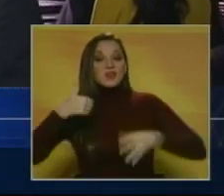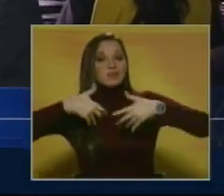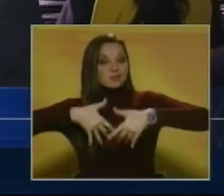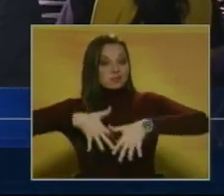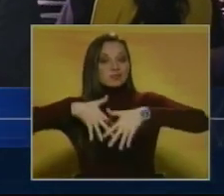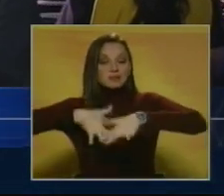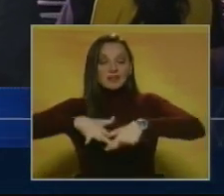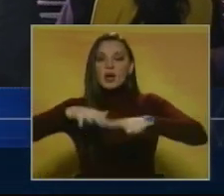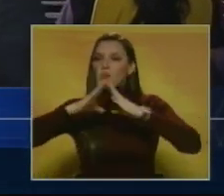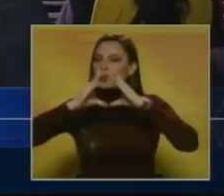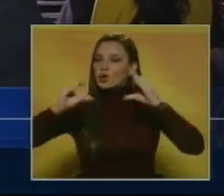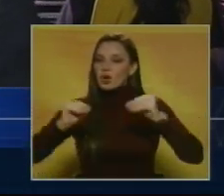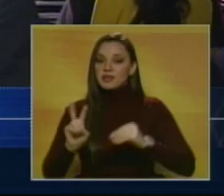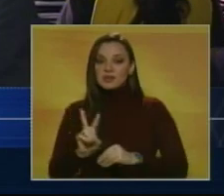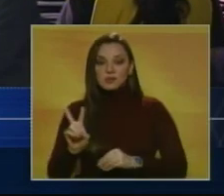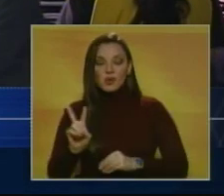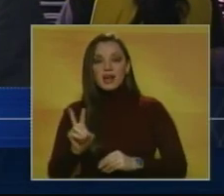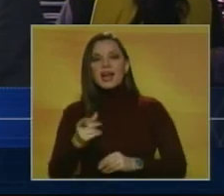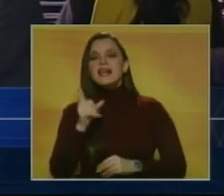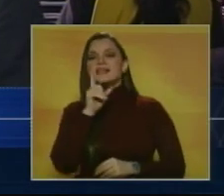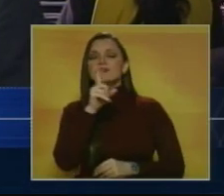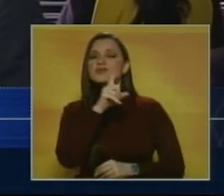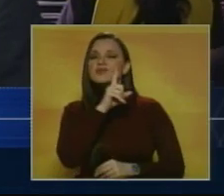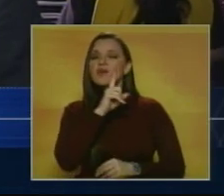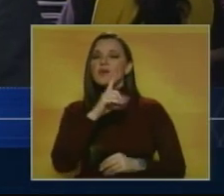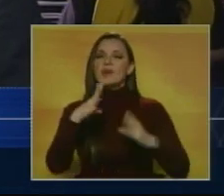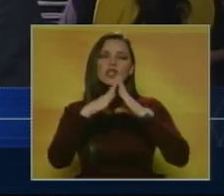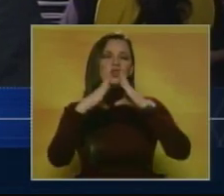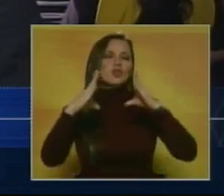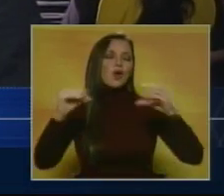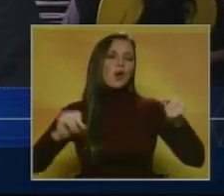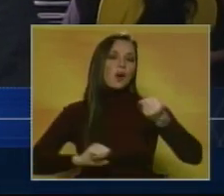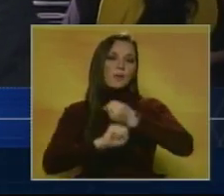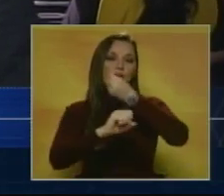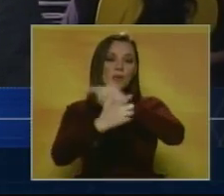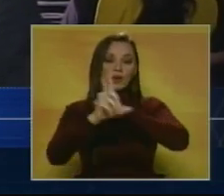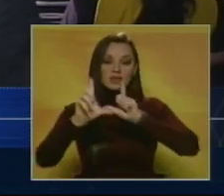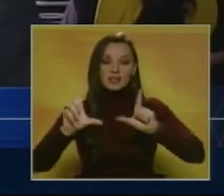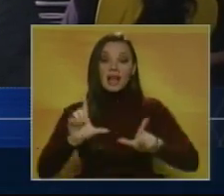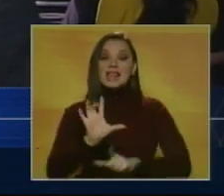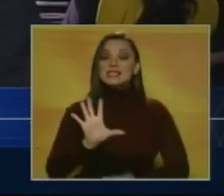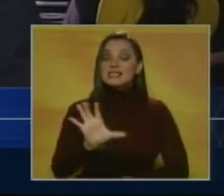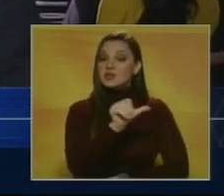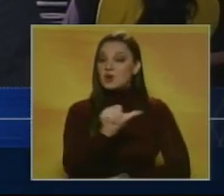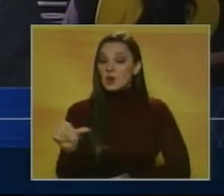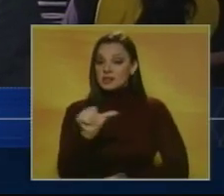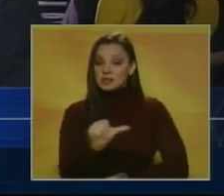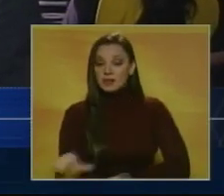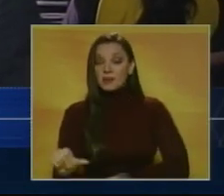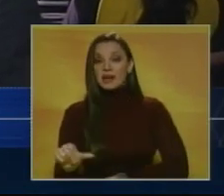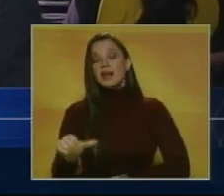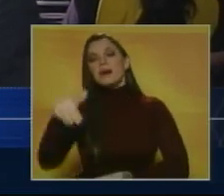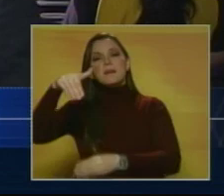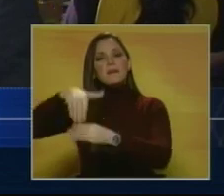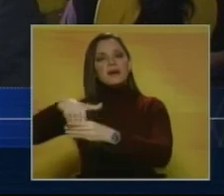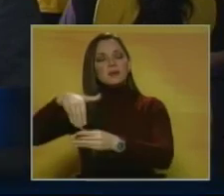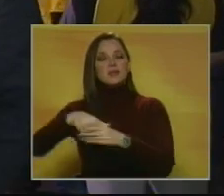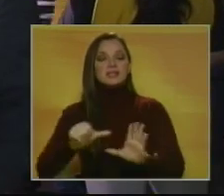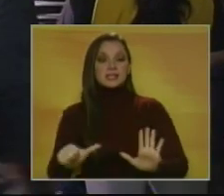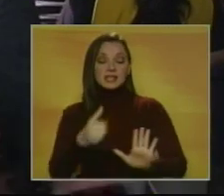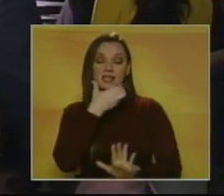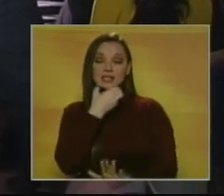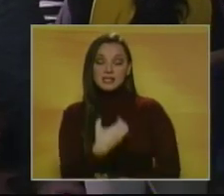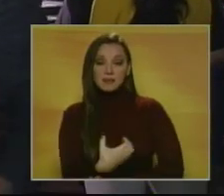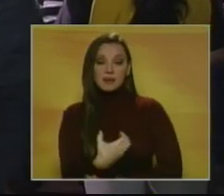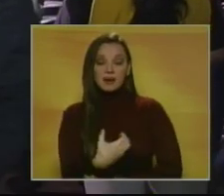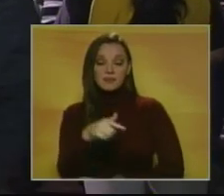la Libertad, acompañando a los candidatos de la unidad durante estas 5 semanas de ruta para los comicios parlamentarios del 6 de diciembre.